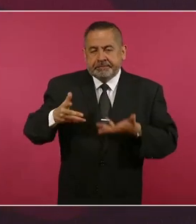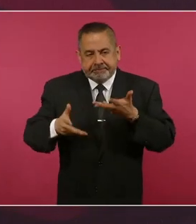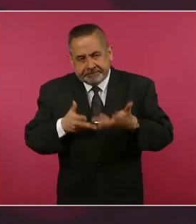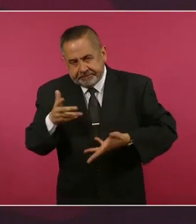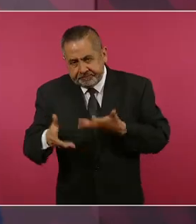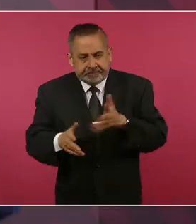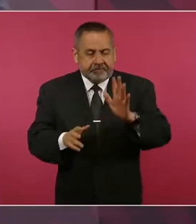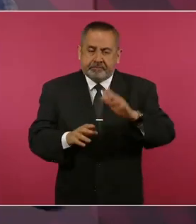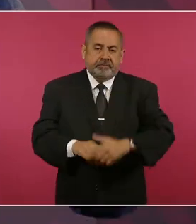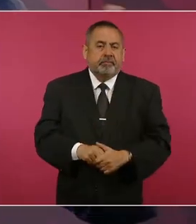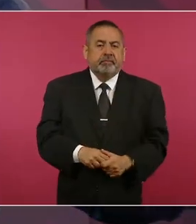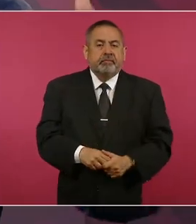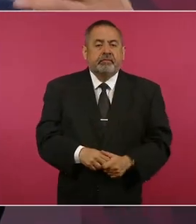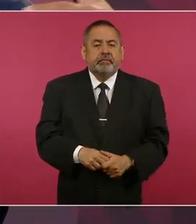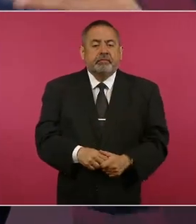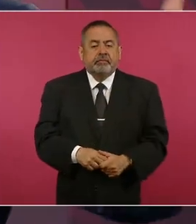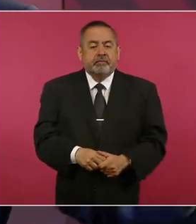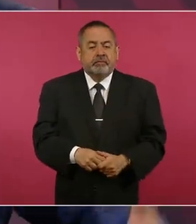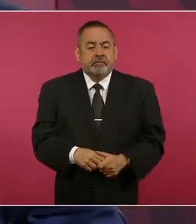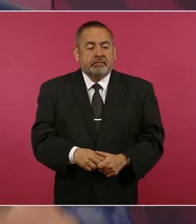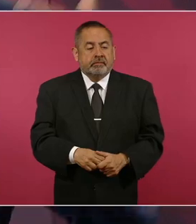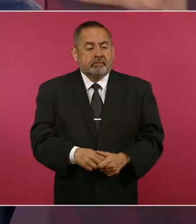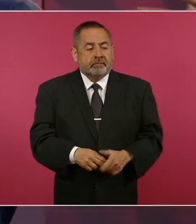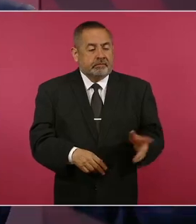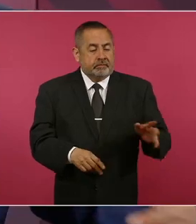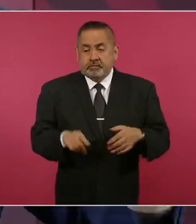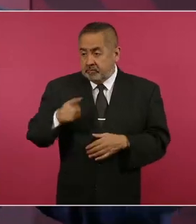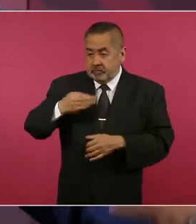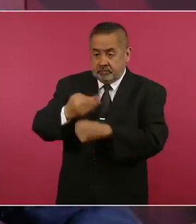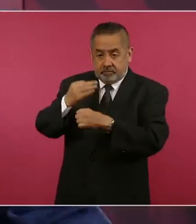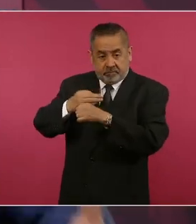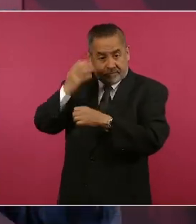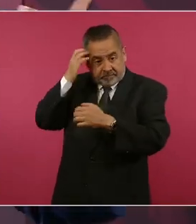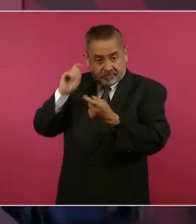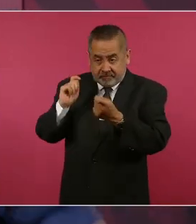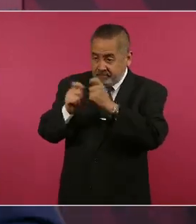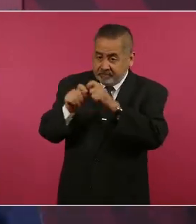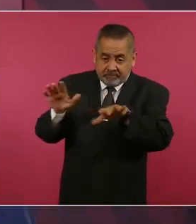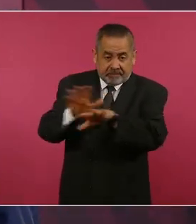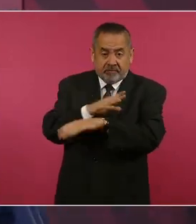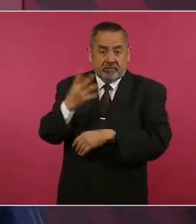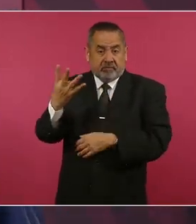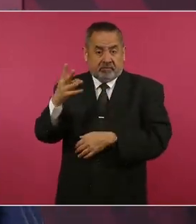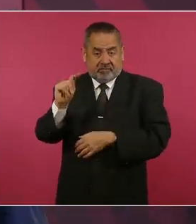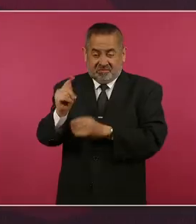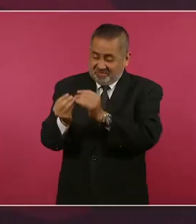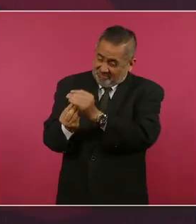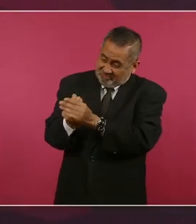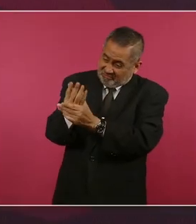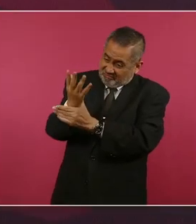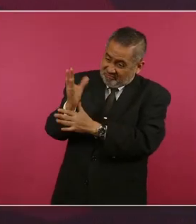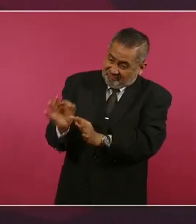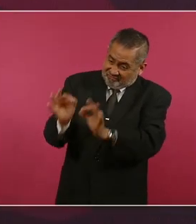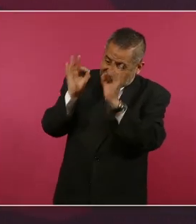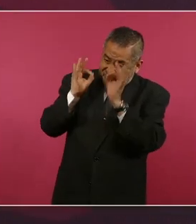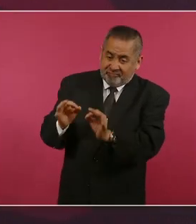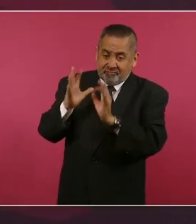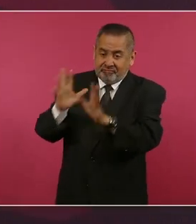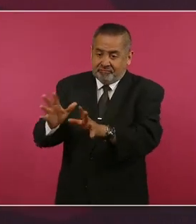porque lo nuevo, estamos en un proceso de transición, no acaba de nacer